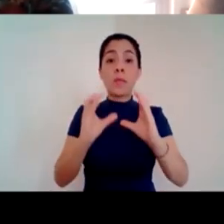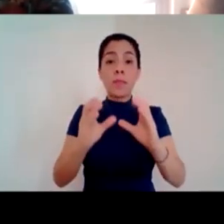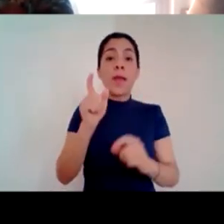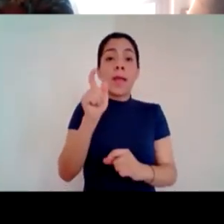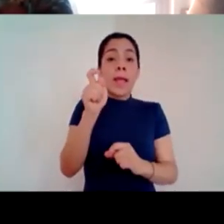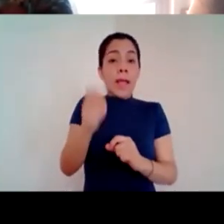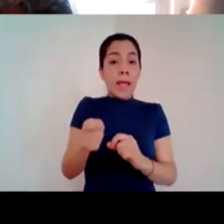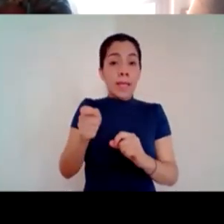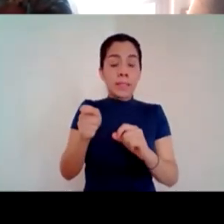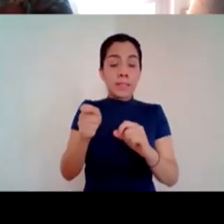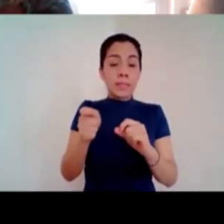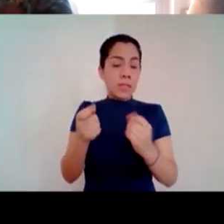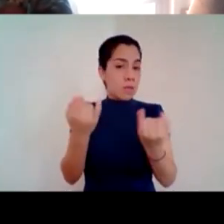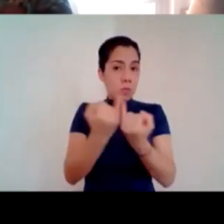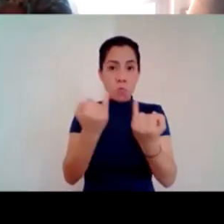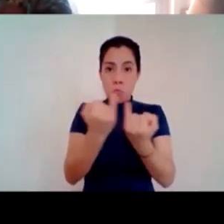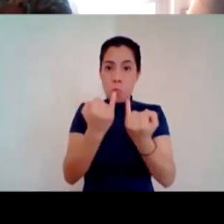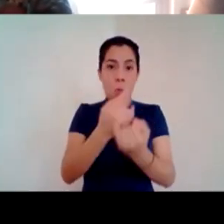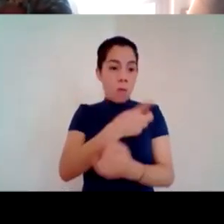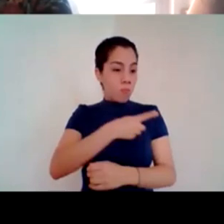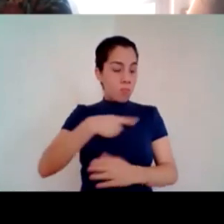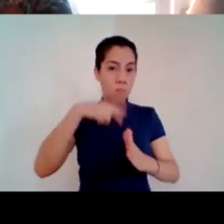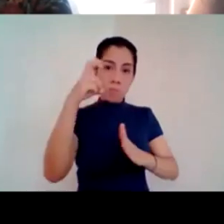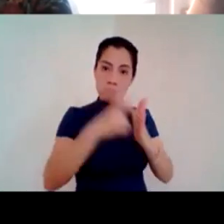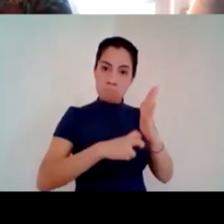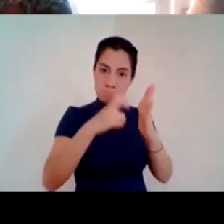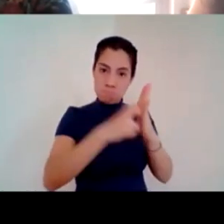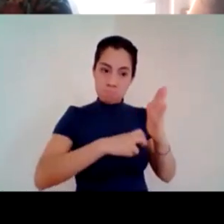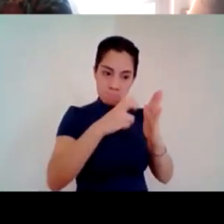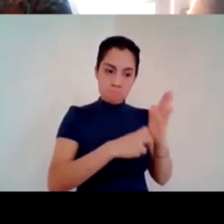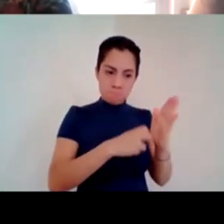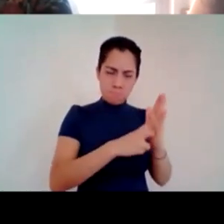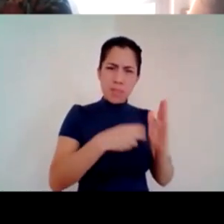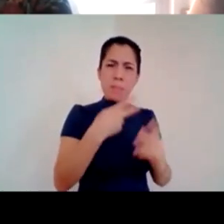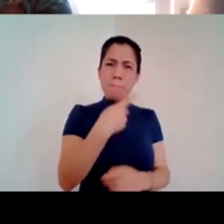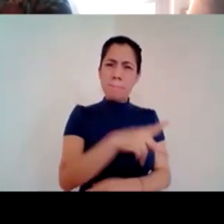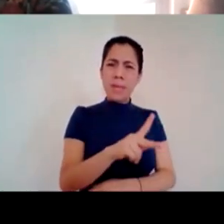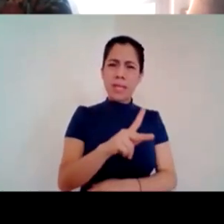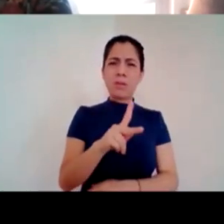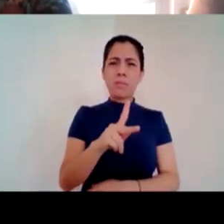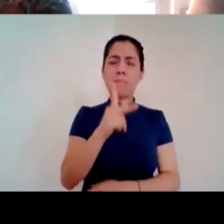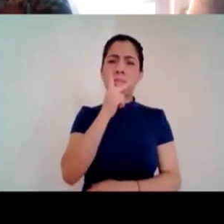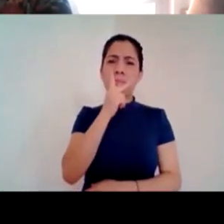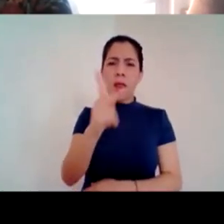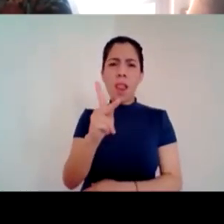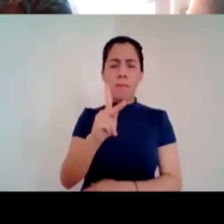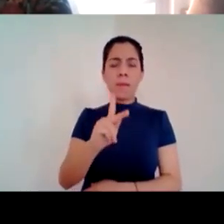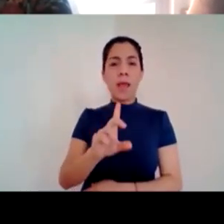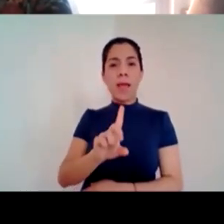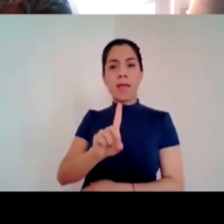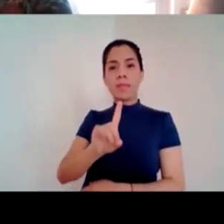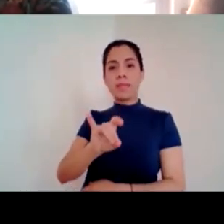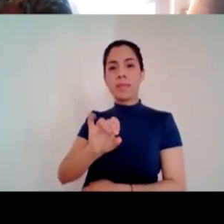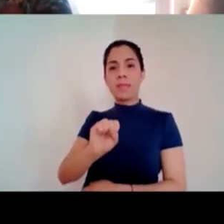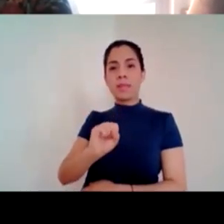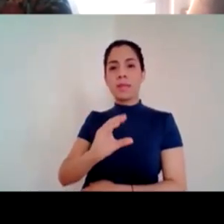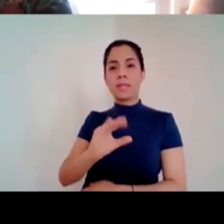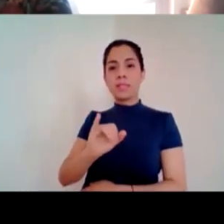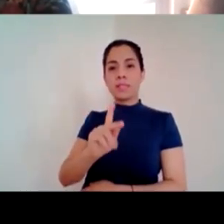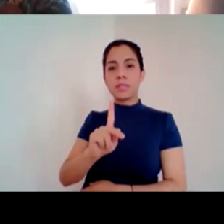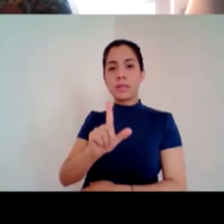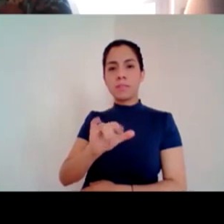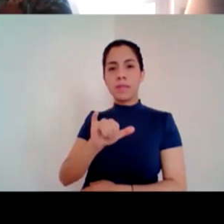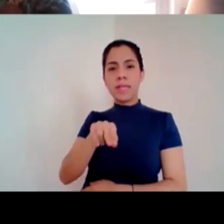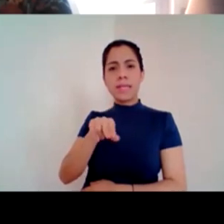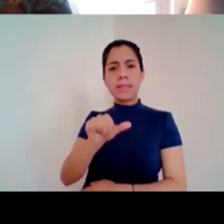se aludió a eso también pero que en latín ¿qué quiere decir disciplina? dicere aprender